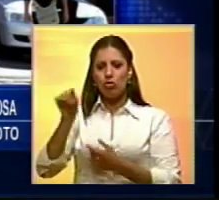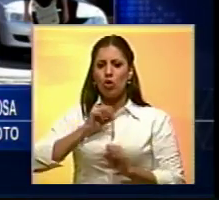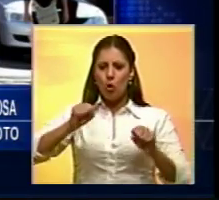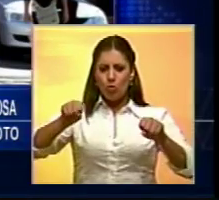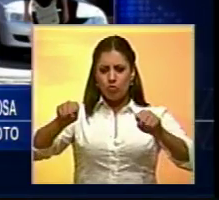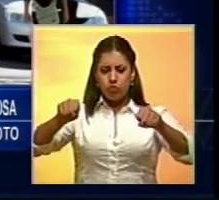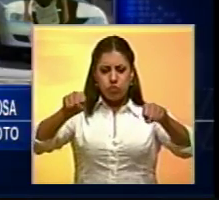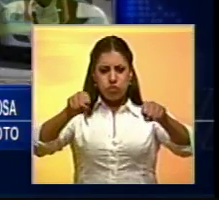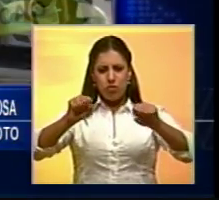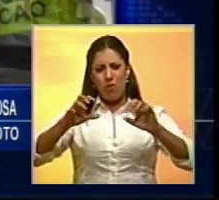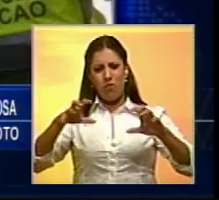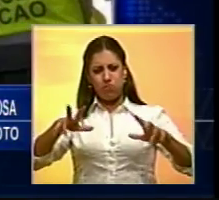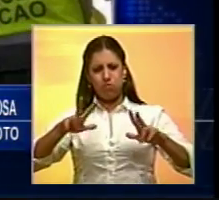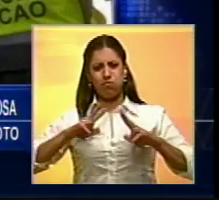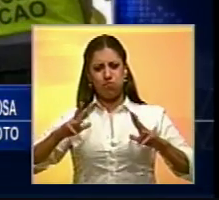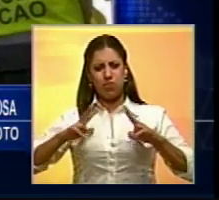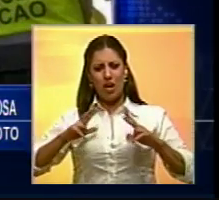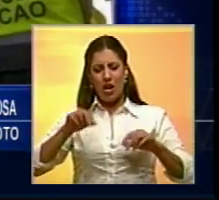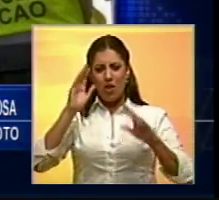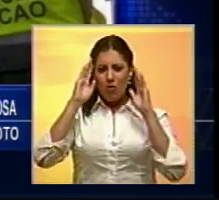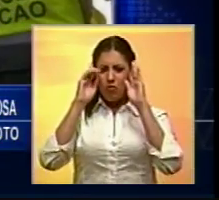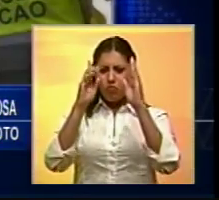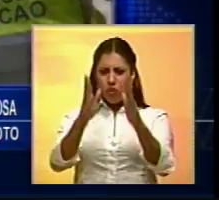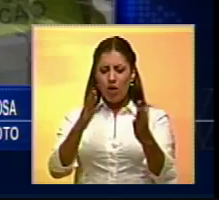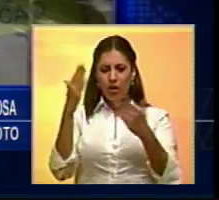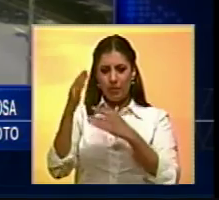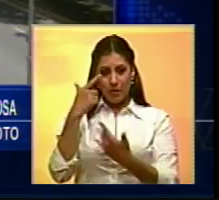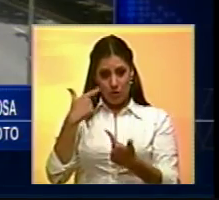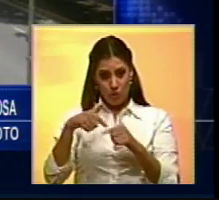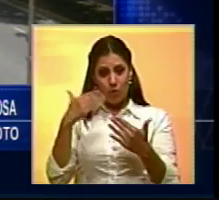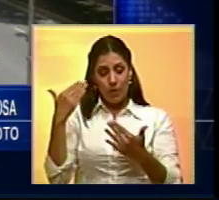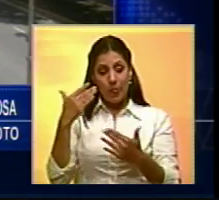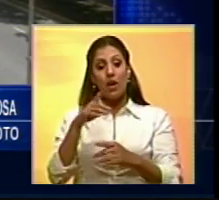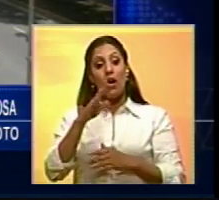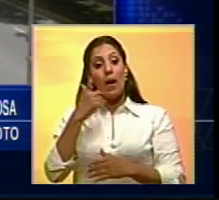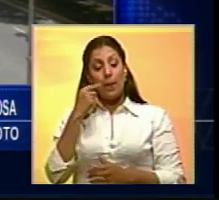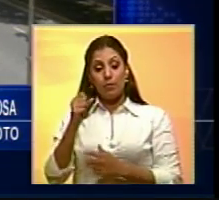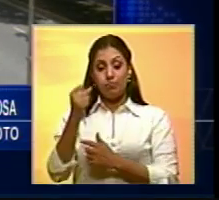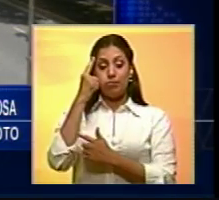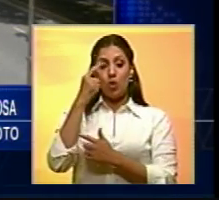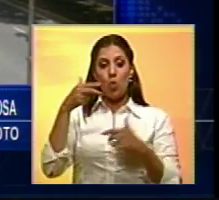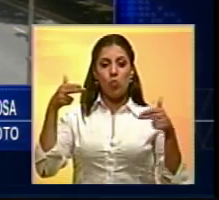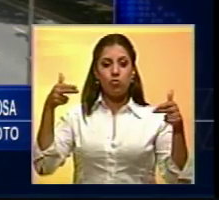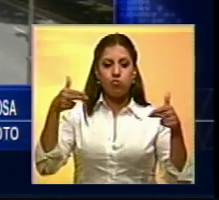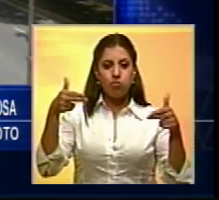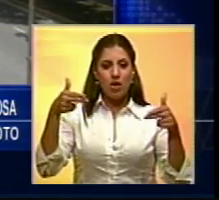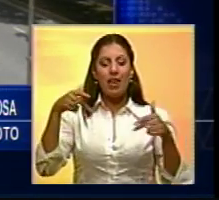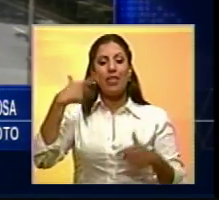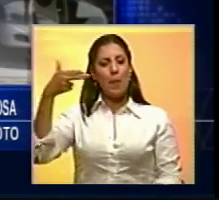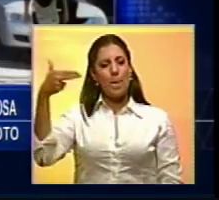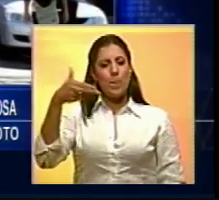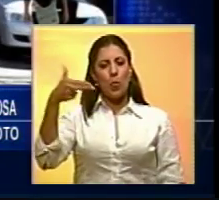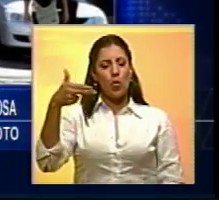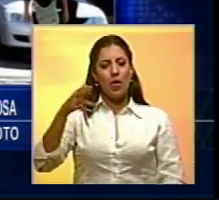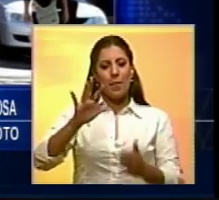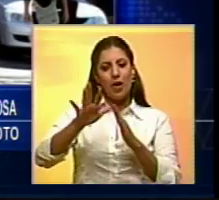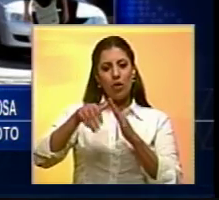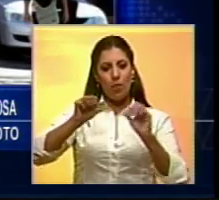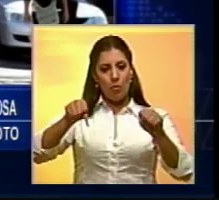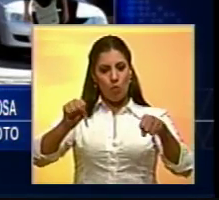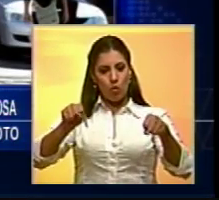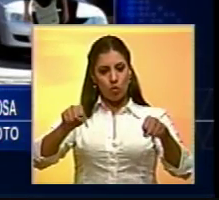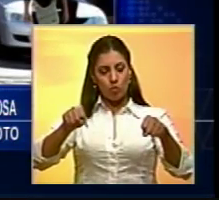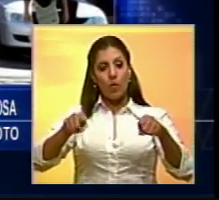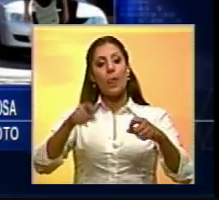una motocicleta de alta cilindrada por la importante arteria vial de la ciudad capital cuando fueron interceptados y asesinados para despojarlos de la